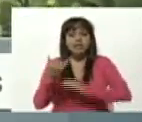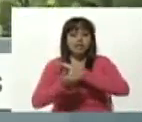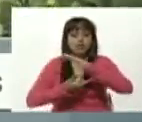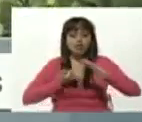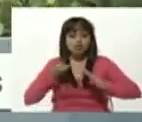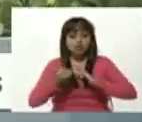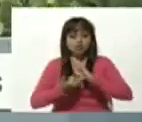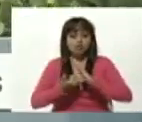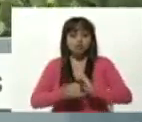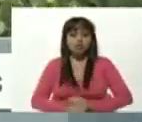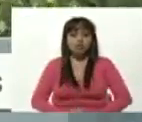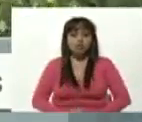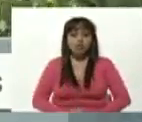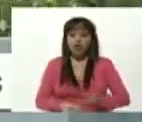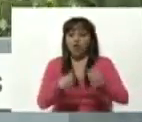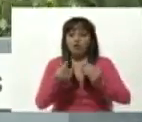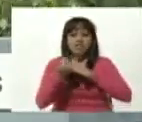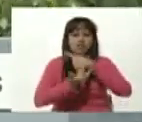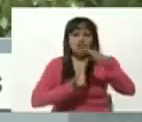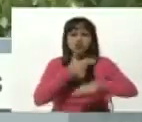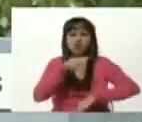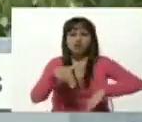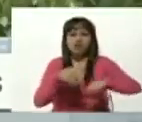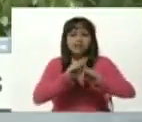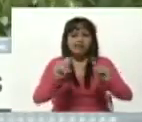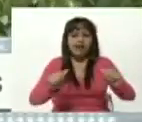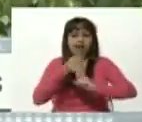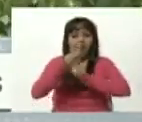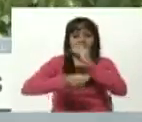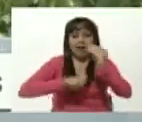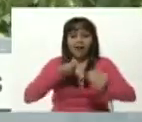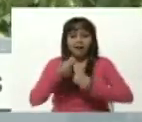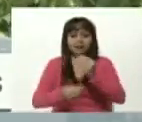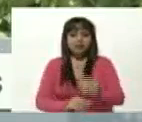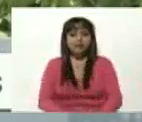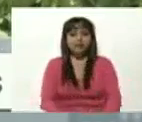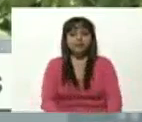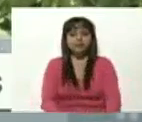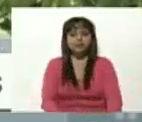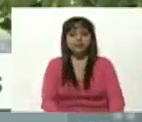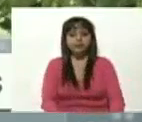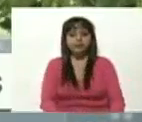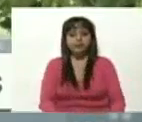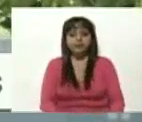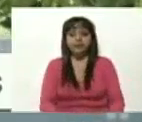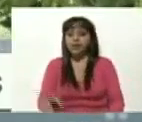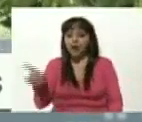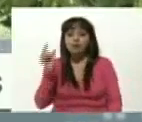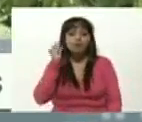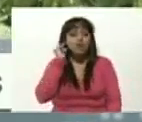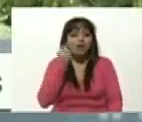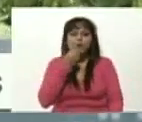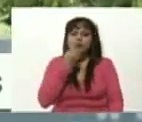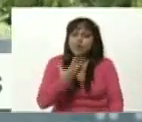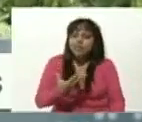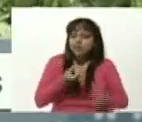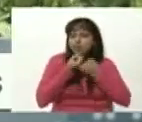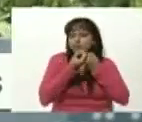el Instituto Nacional de Tierra para producir. Ahora, Casandra, tan bonito que habló Casandra,